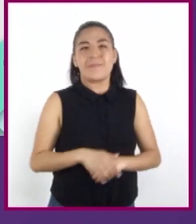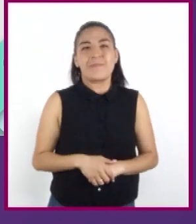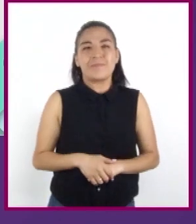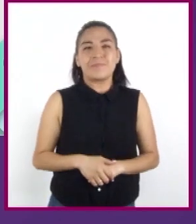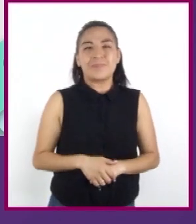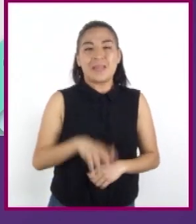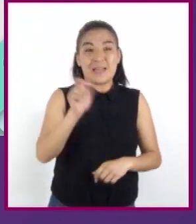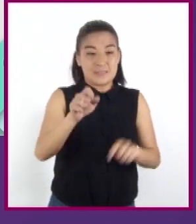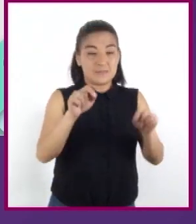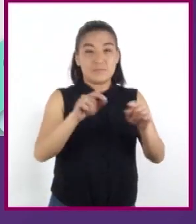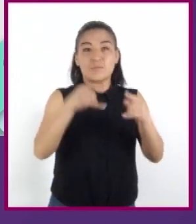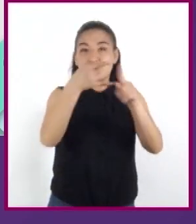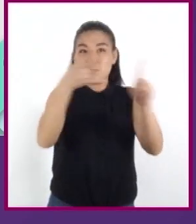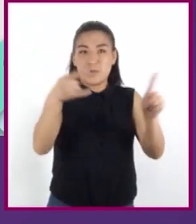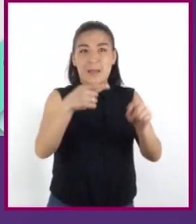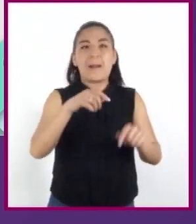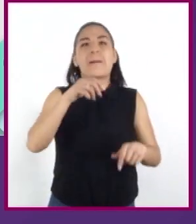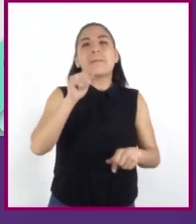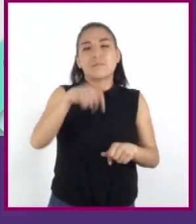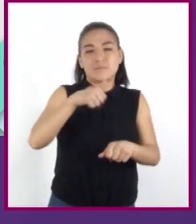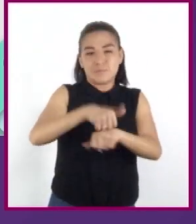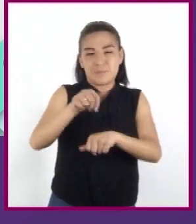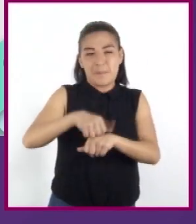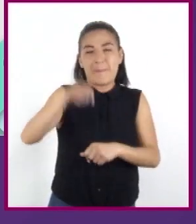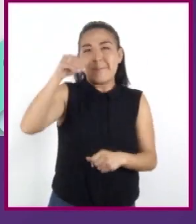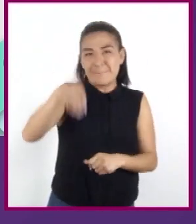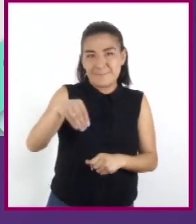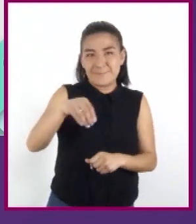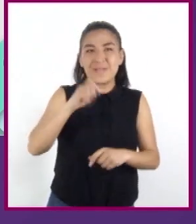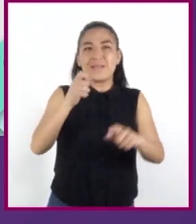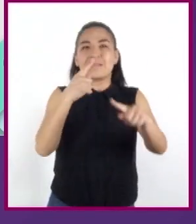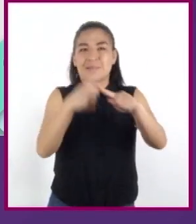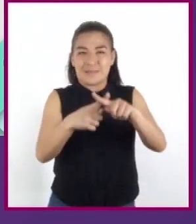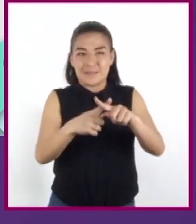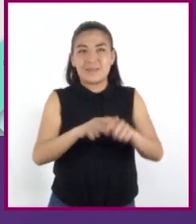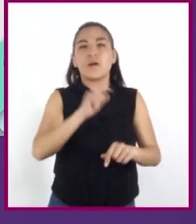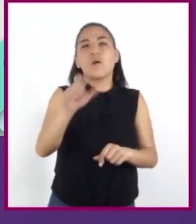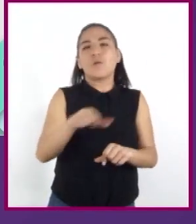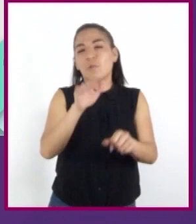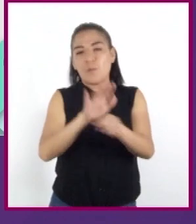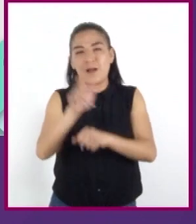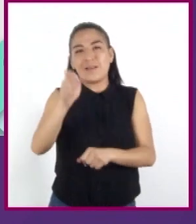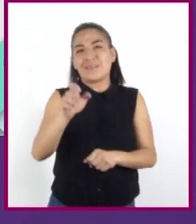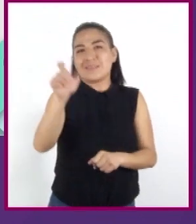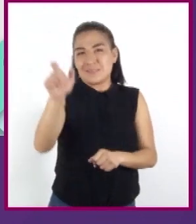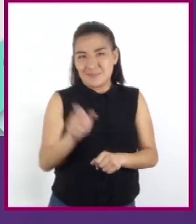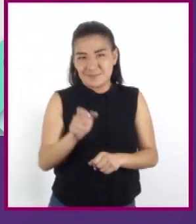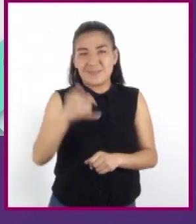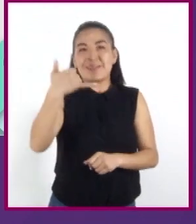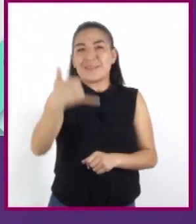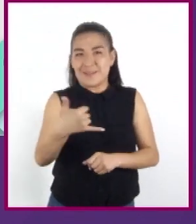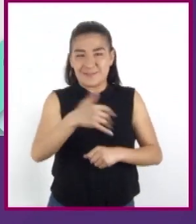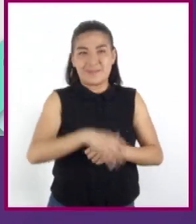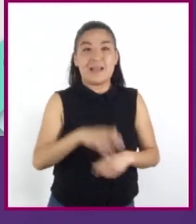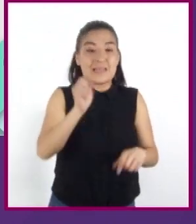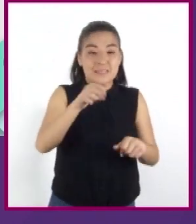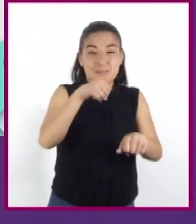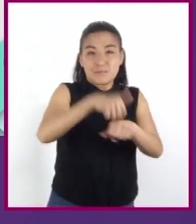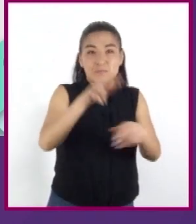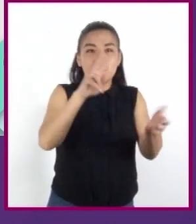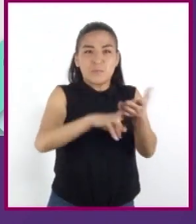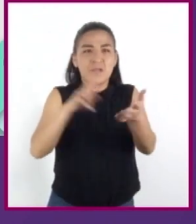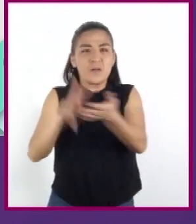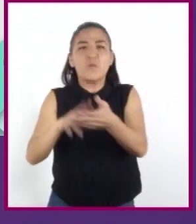cuadrado mide X, y los lados del cuadrado sobrante valen Y. De acuerdo con los datos descritos en la figura,